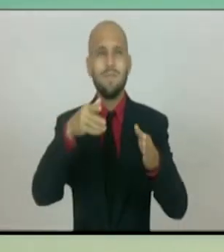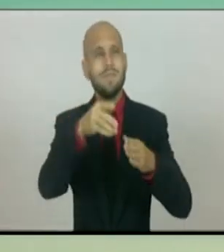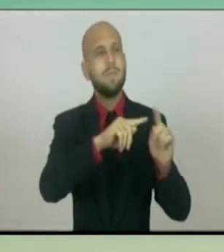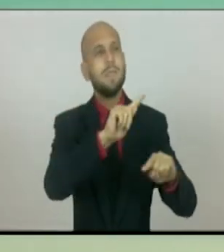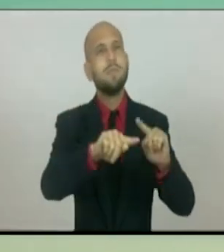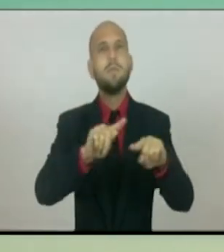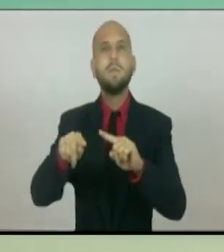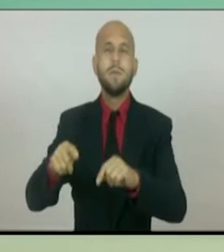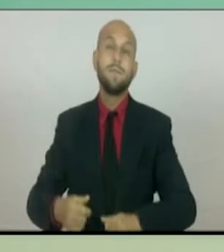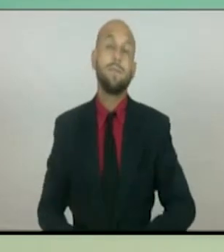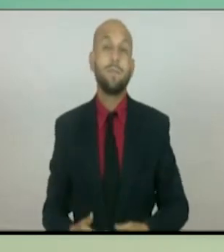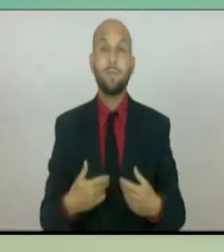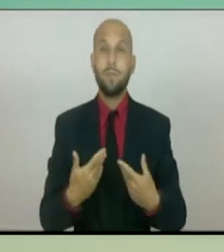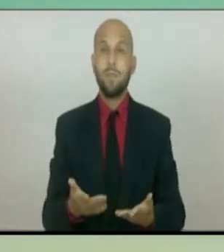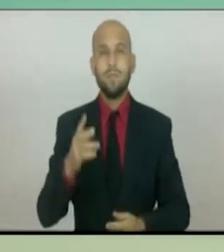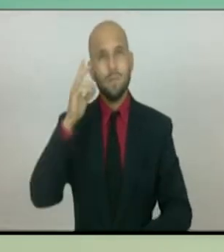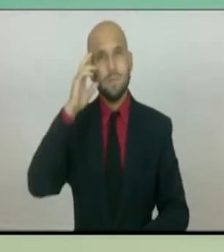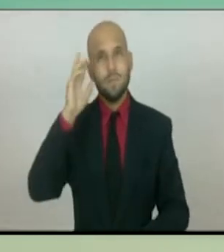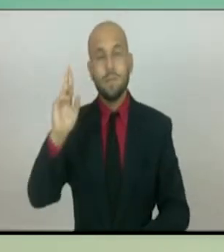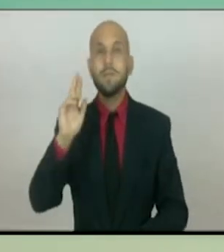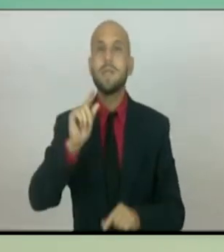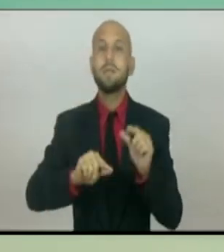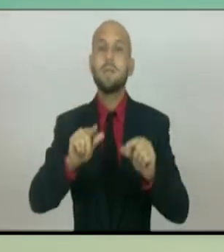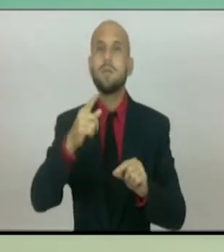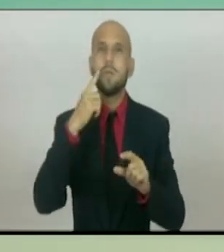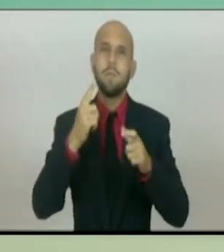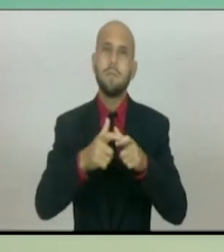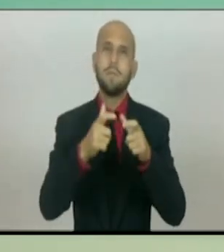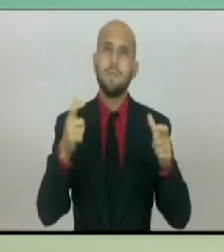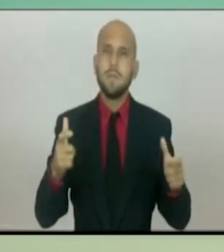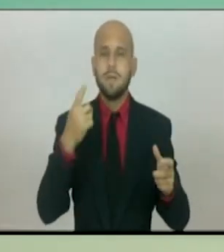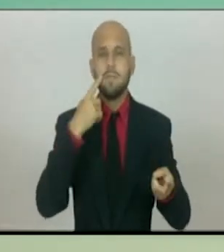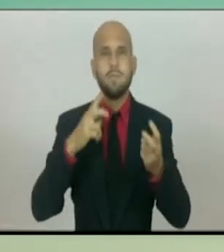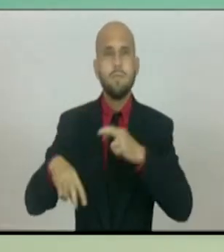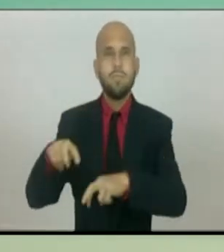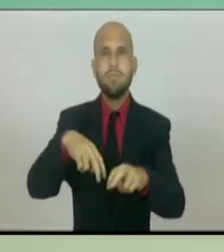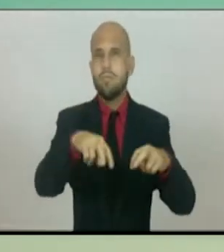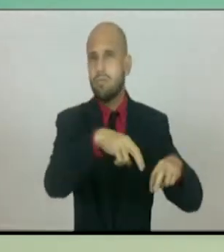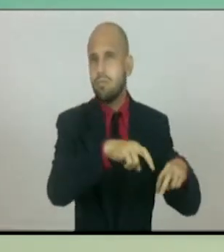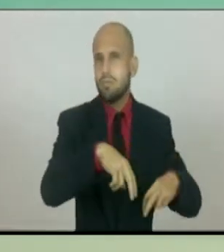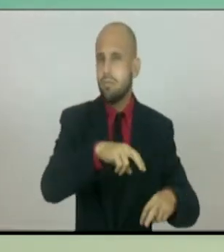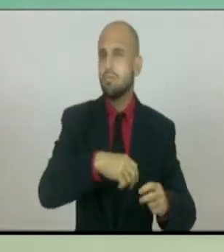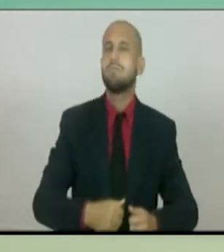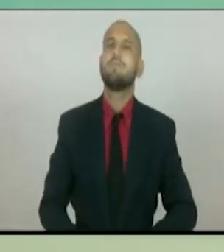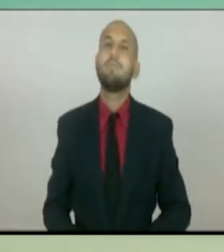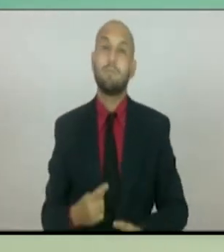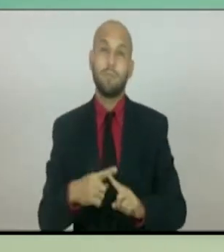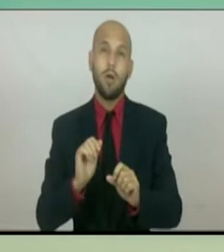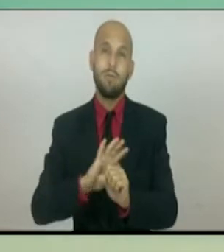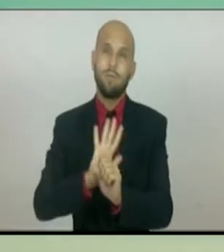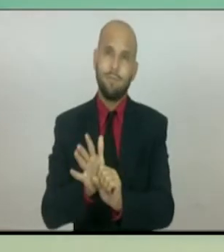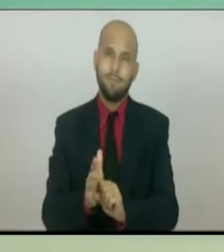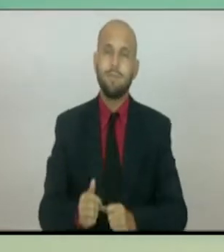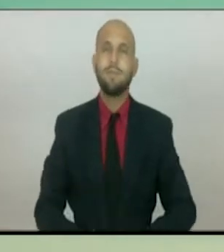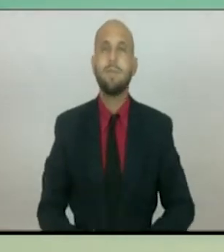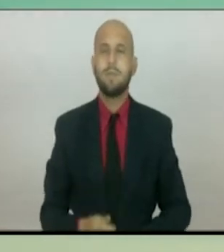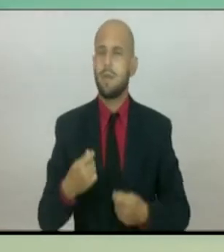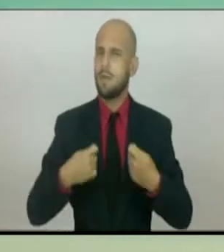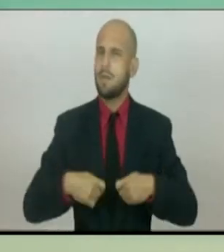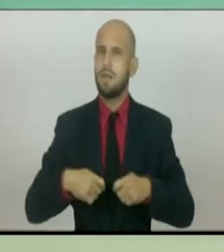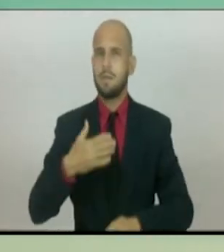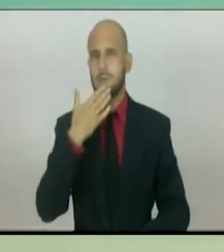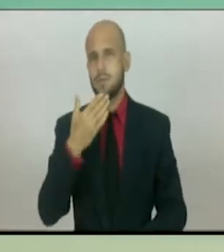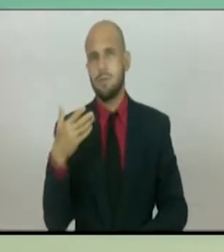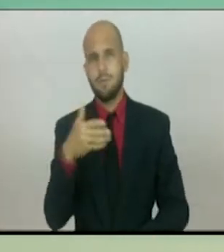además recordemos que toda la población está siendo pesquisada también por esta parte de la COVID-19. Acudir al médico y de